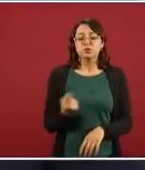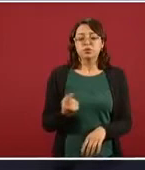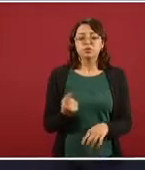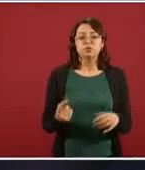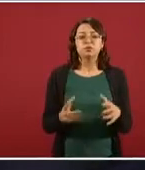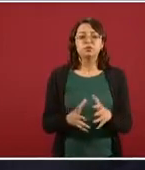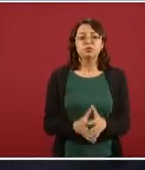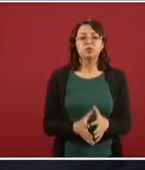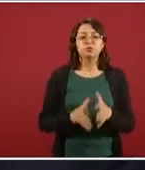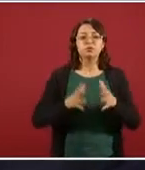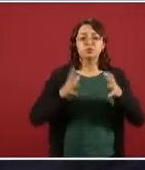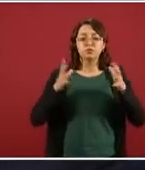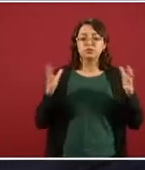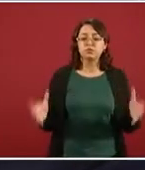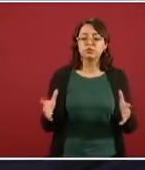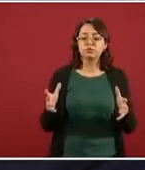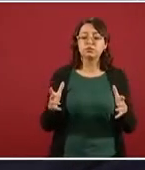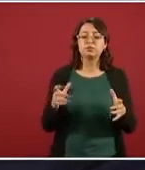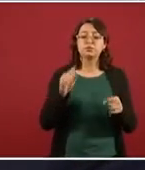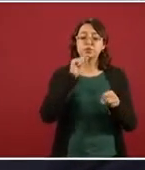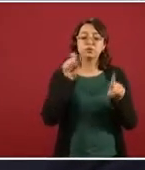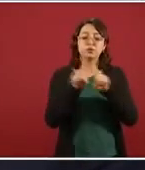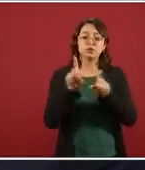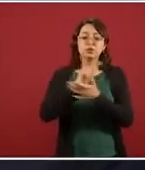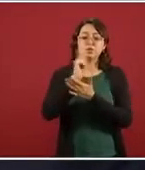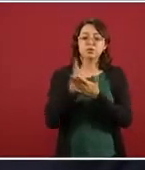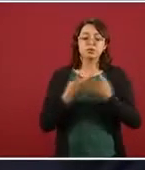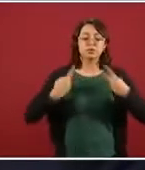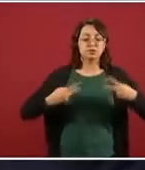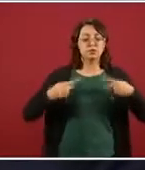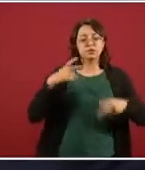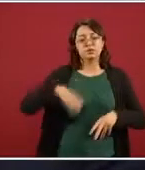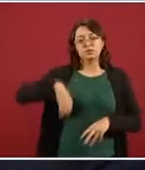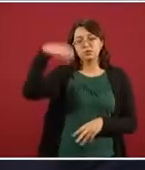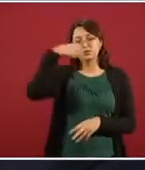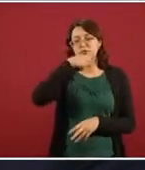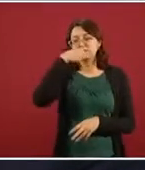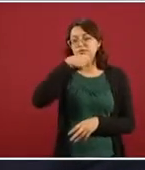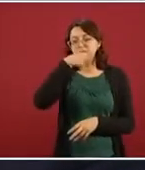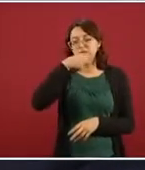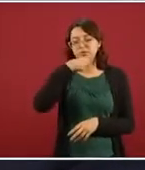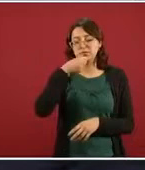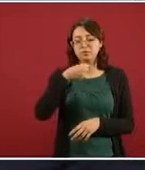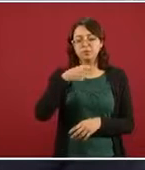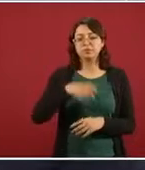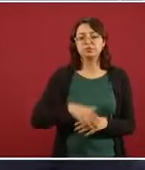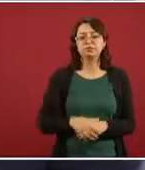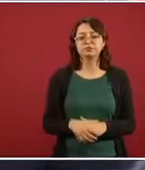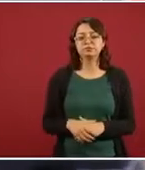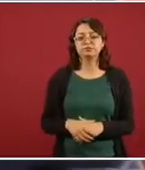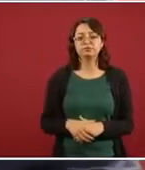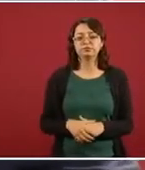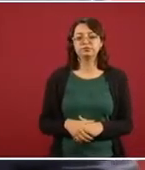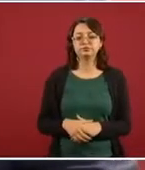aumenta también el programa de adultos mayores. Solo